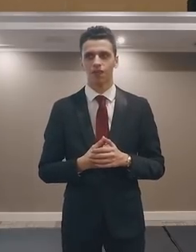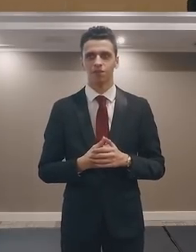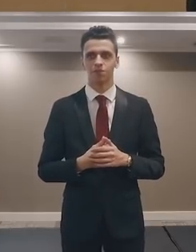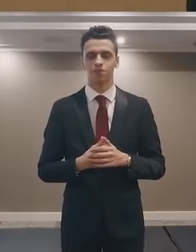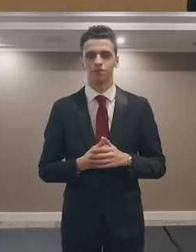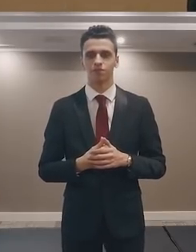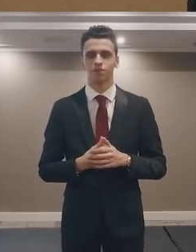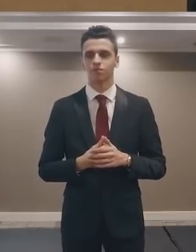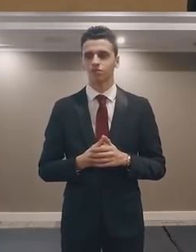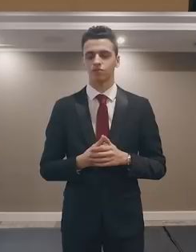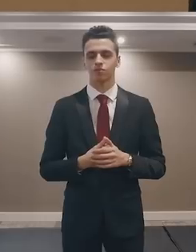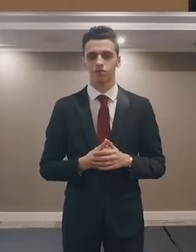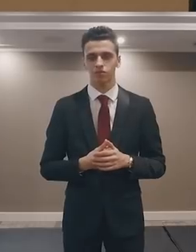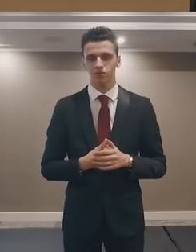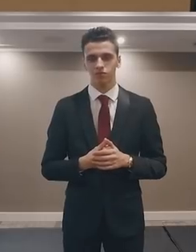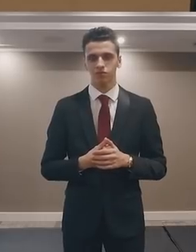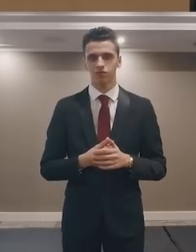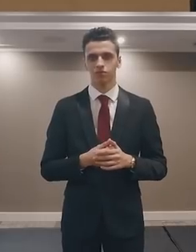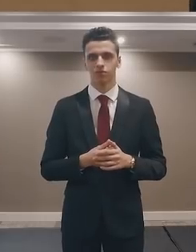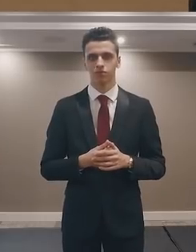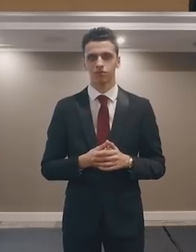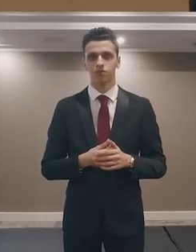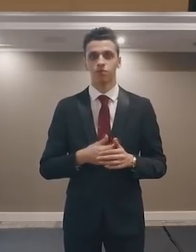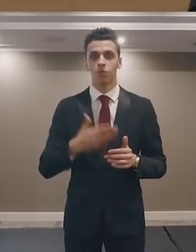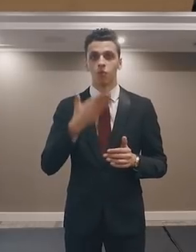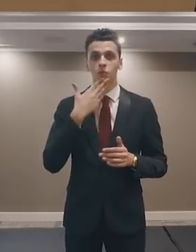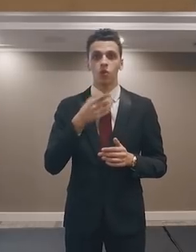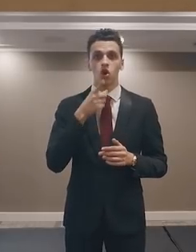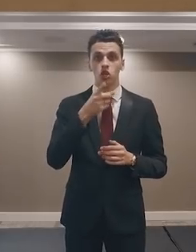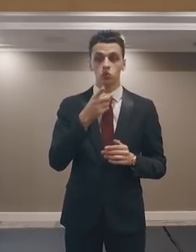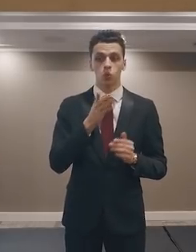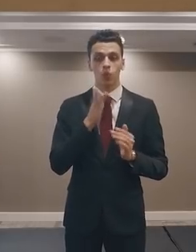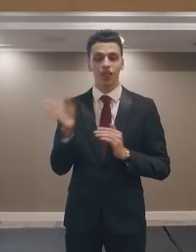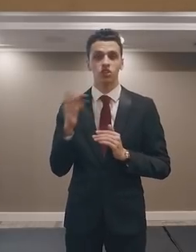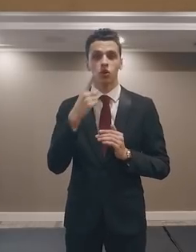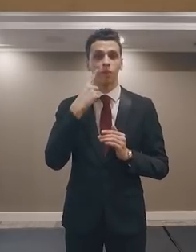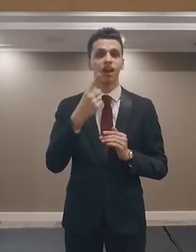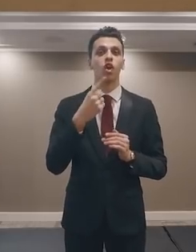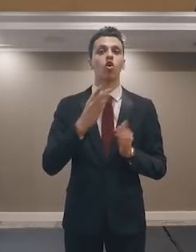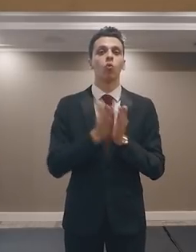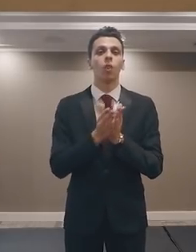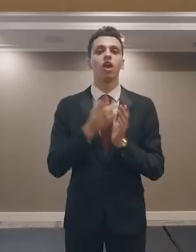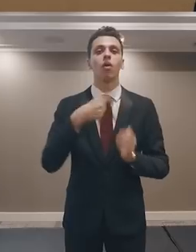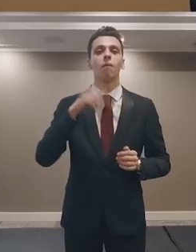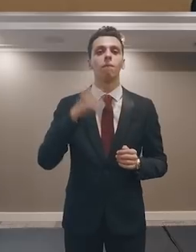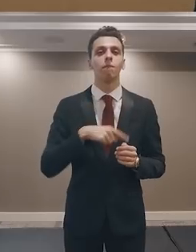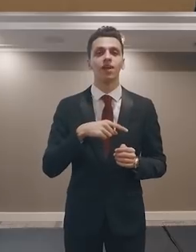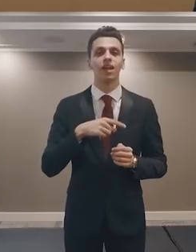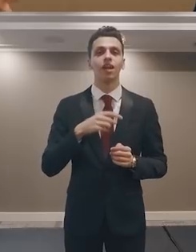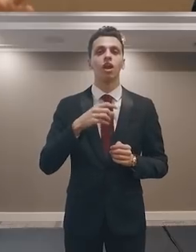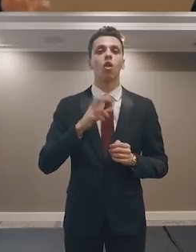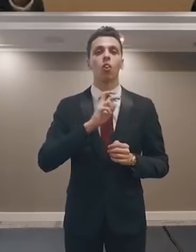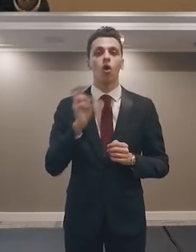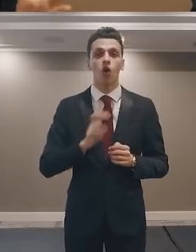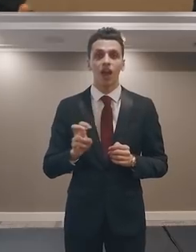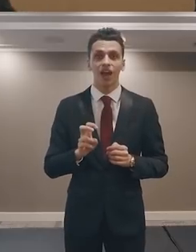que si tomas un crucero dentro a mil cruz dólar significa que fuera está a mil dólares si tú - un crucero barato ahí